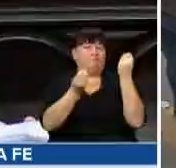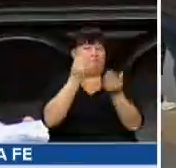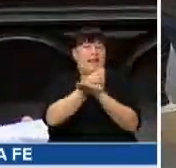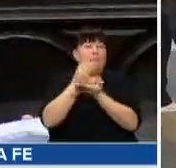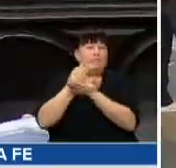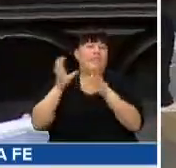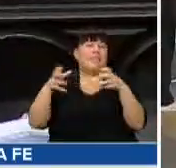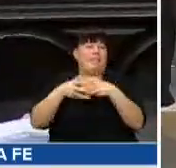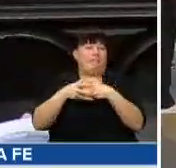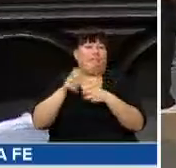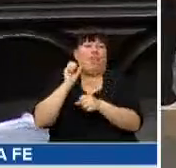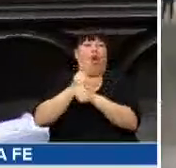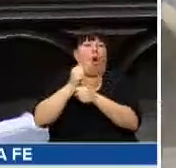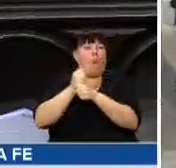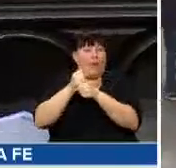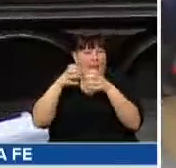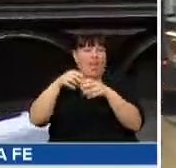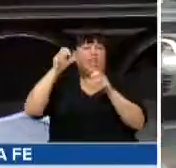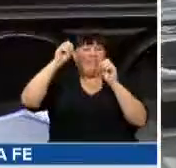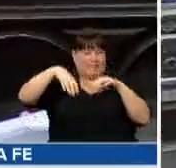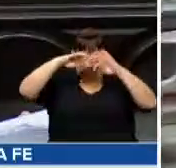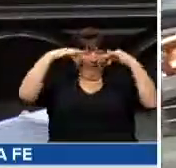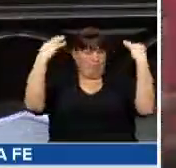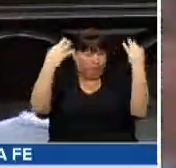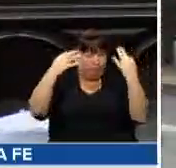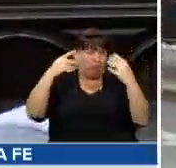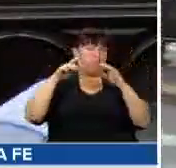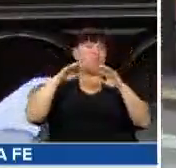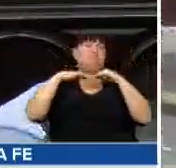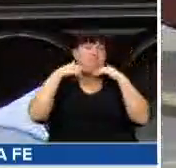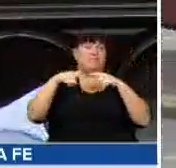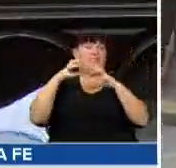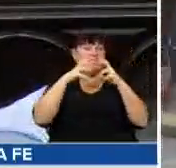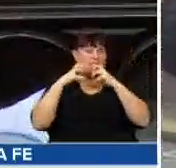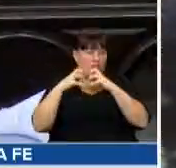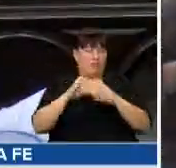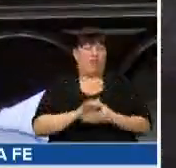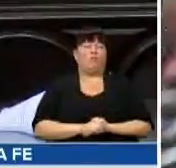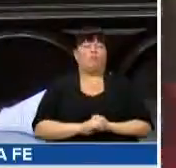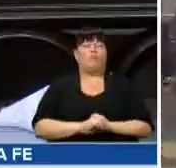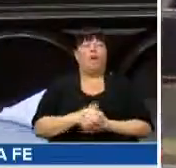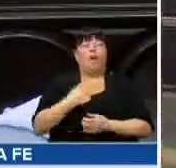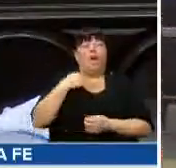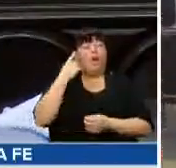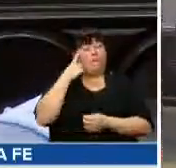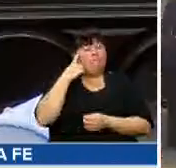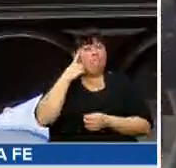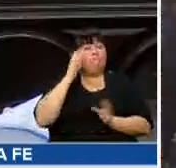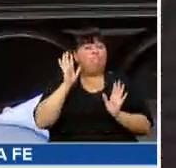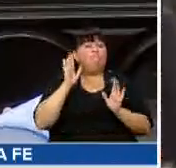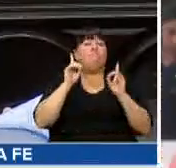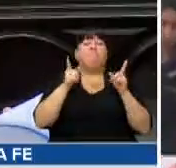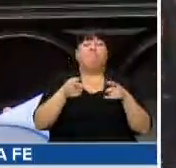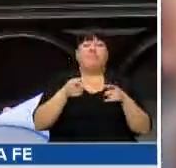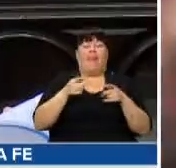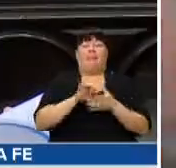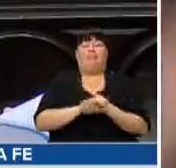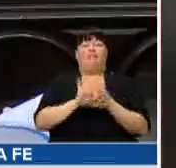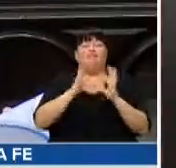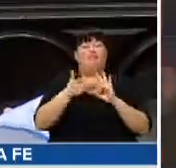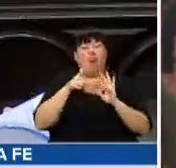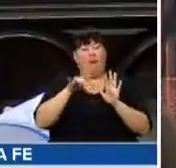en el congreso Miguel se acaban de pelear ahí en el congreso qué es lo que pasó se están disputando quién se enfrenta contra la casta se pelea contra